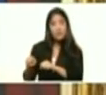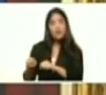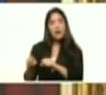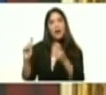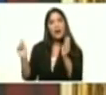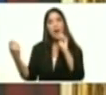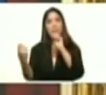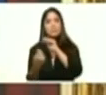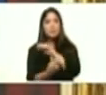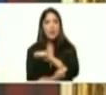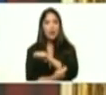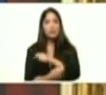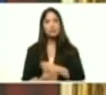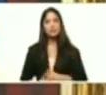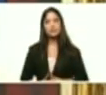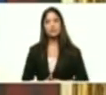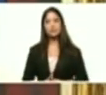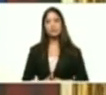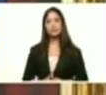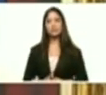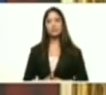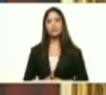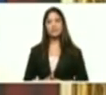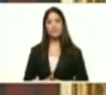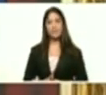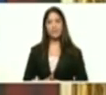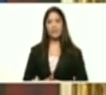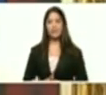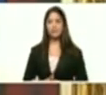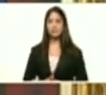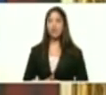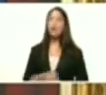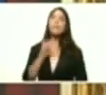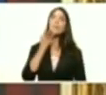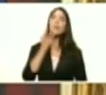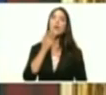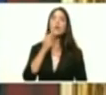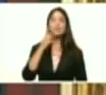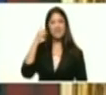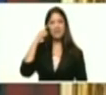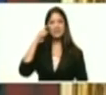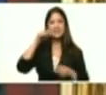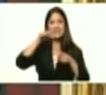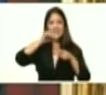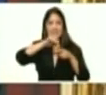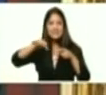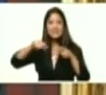cambiar, toda la, la cadena productiva, por ejemplo, de la pasta de dientes,